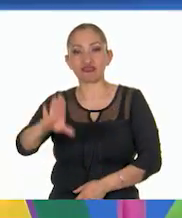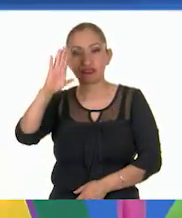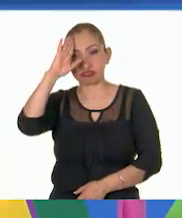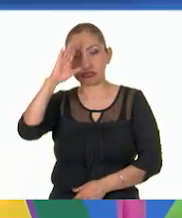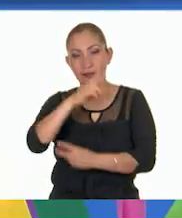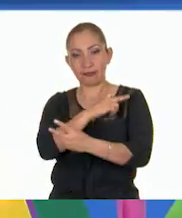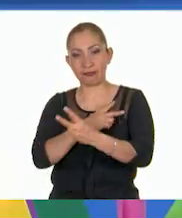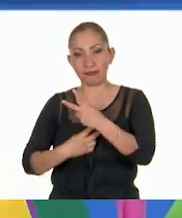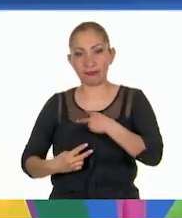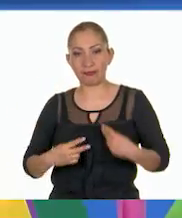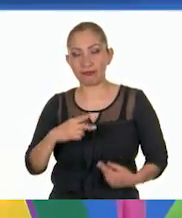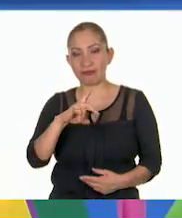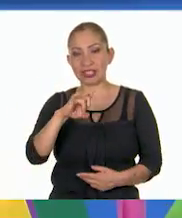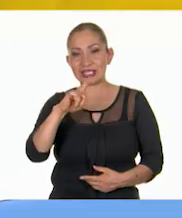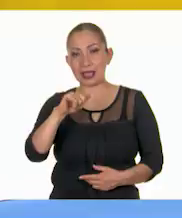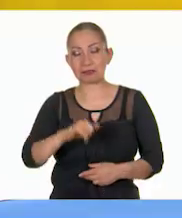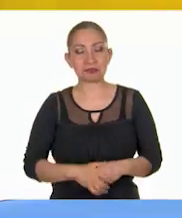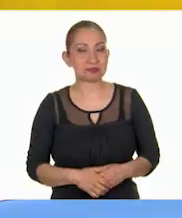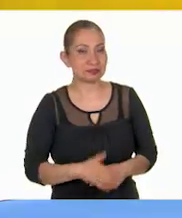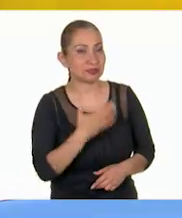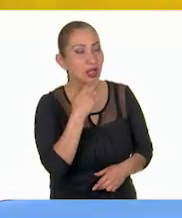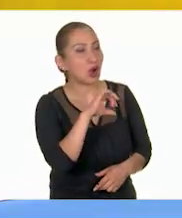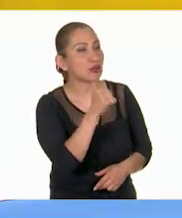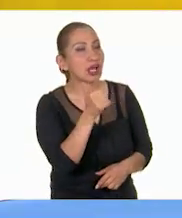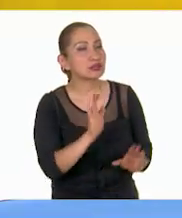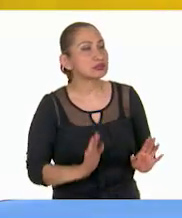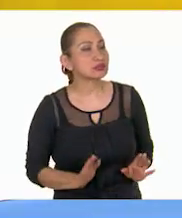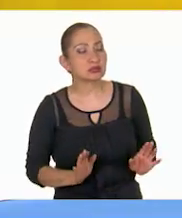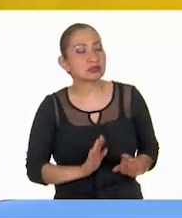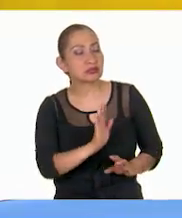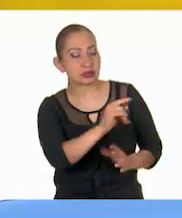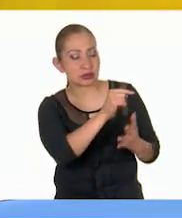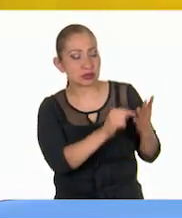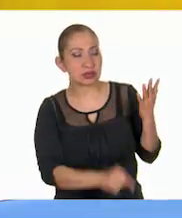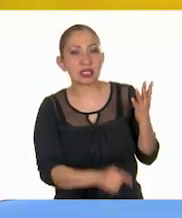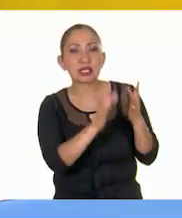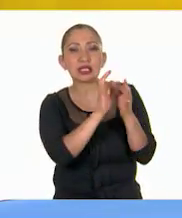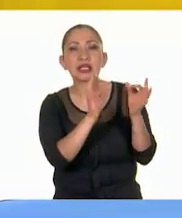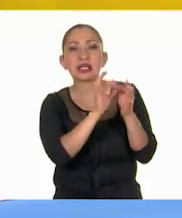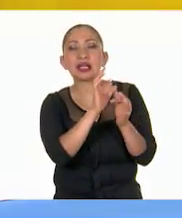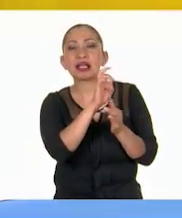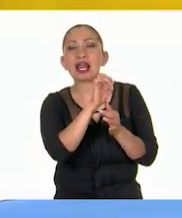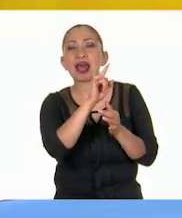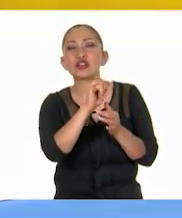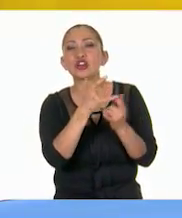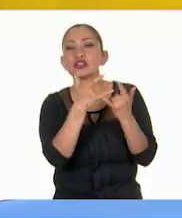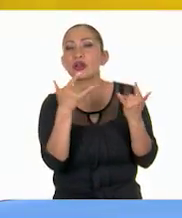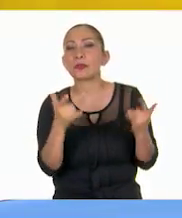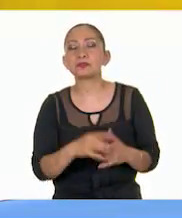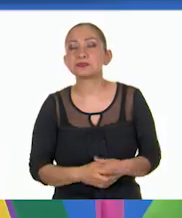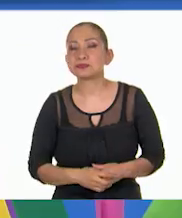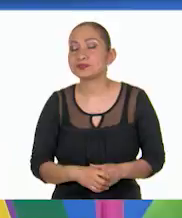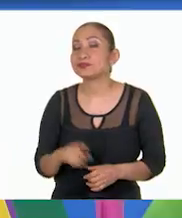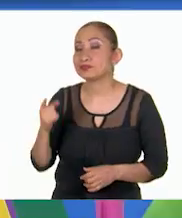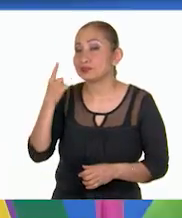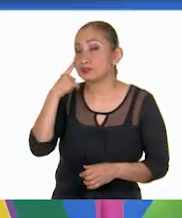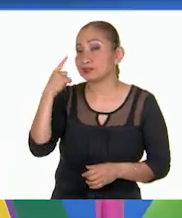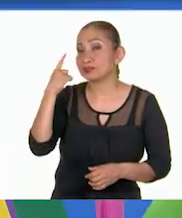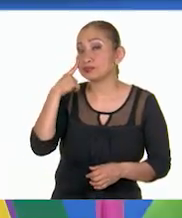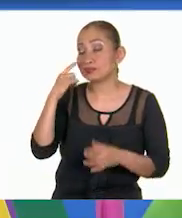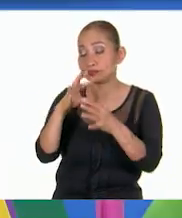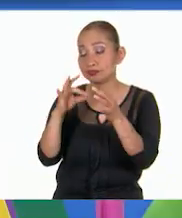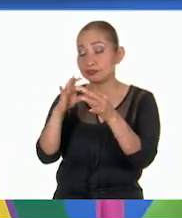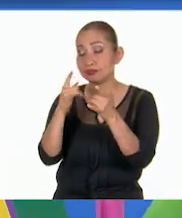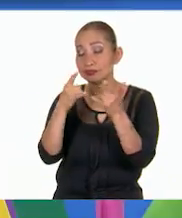Villa. Muy bien, Aria. ¿Qué otras particulares del relato histórico recuerdas? Que lo que se